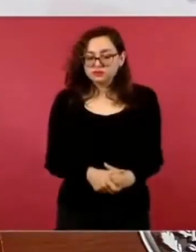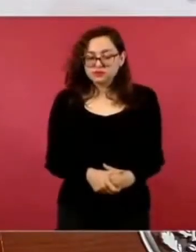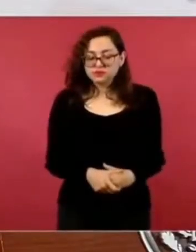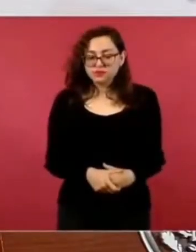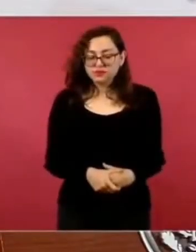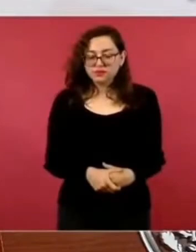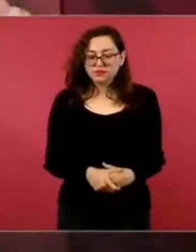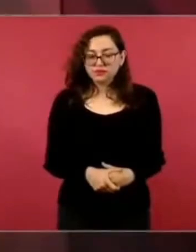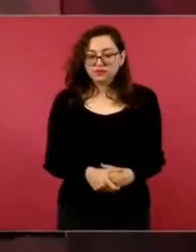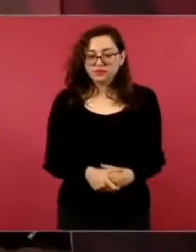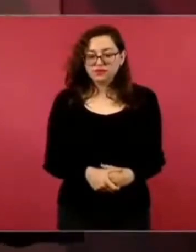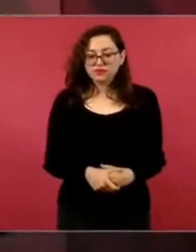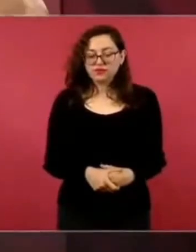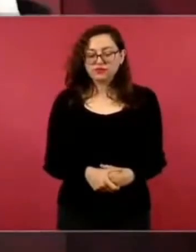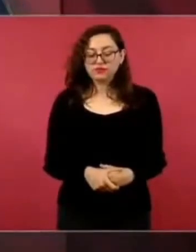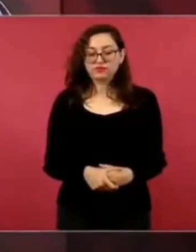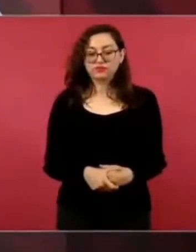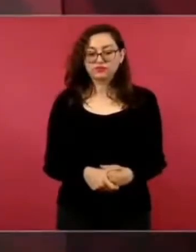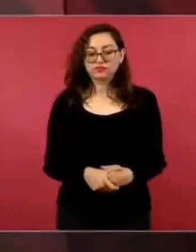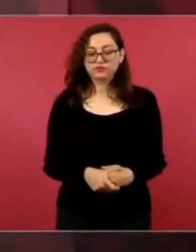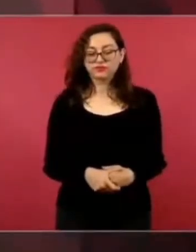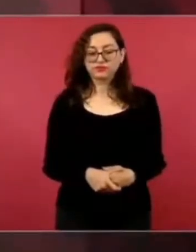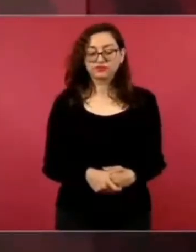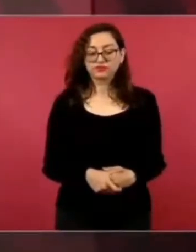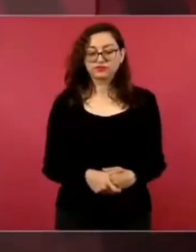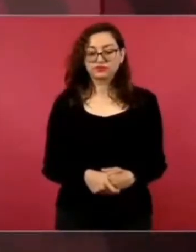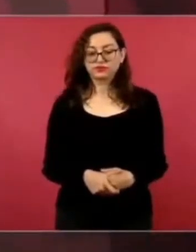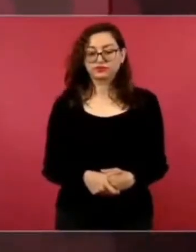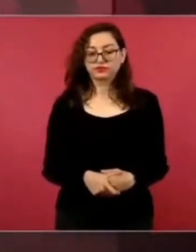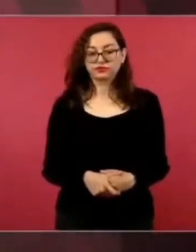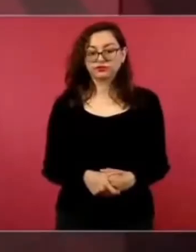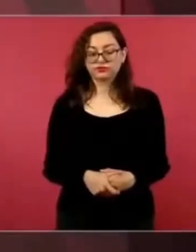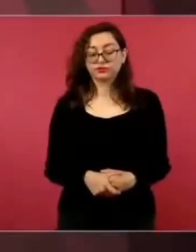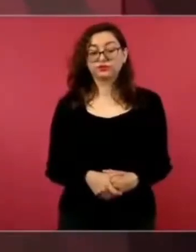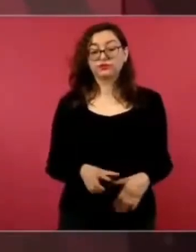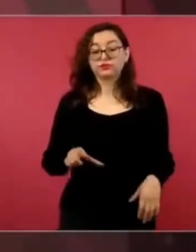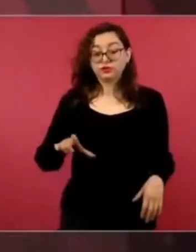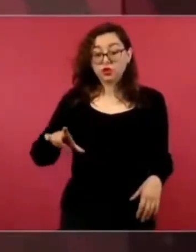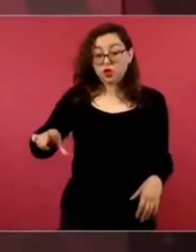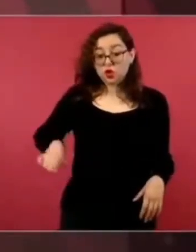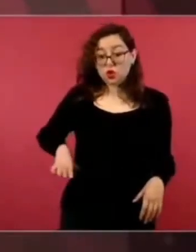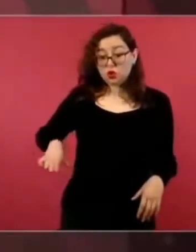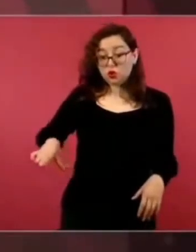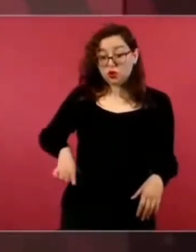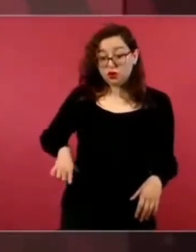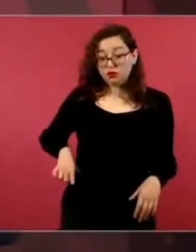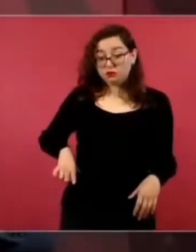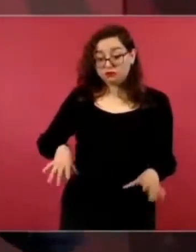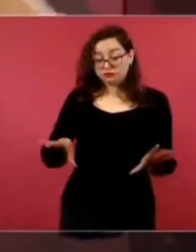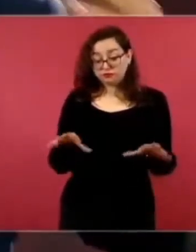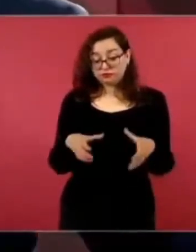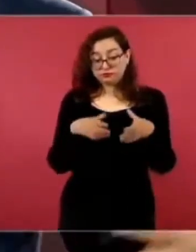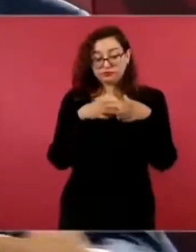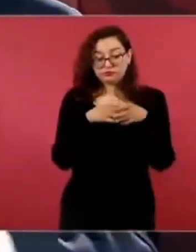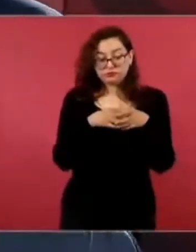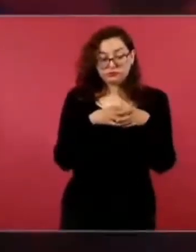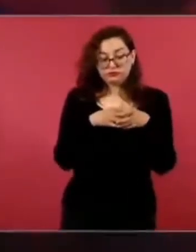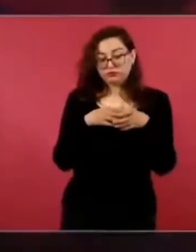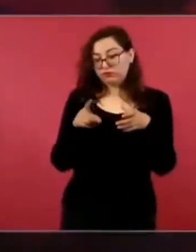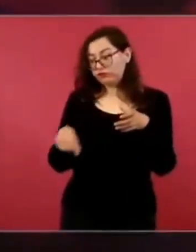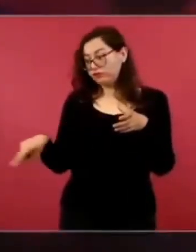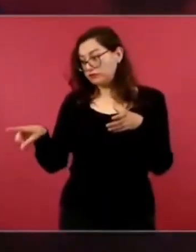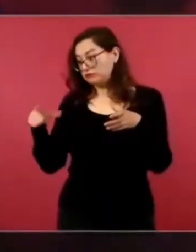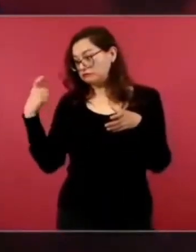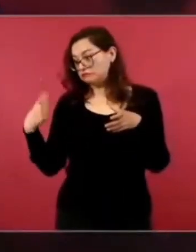Se tenía secuestrado el poder público y